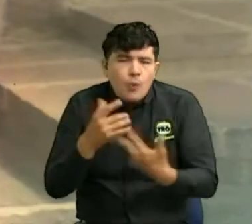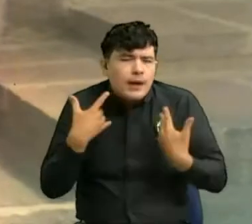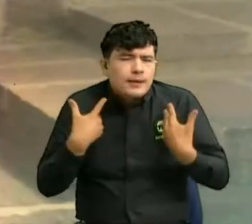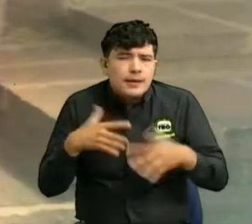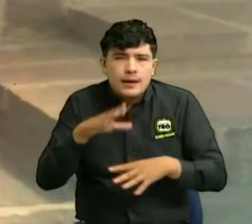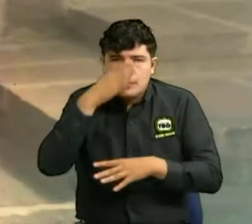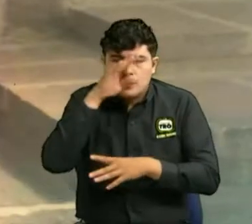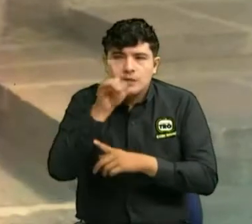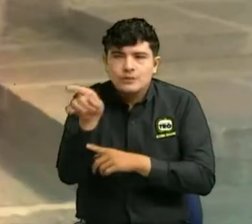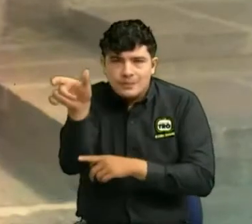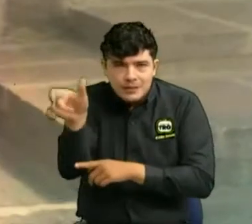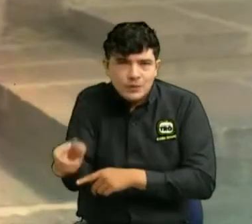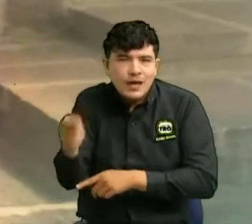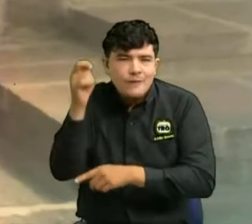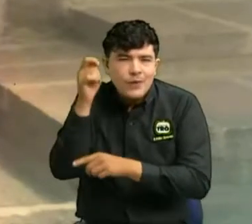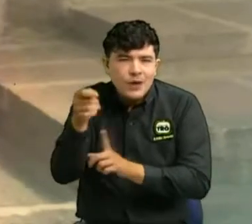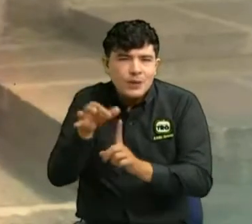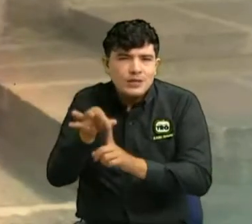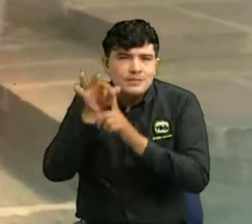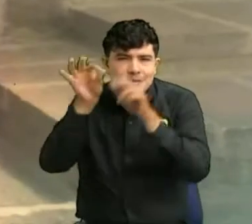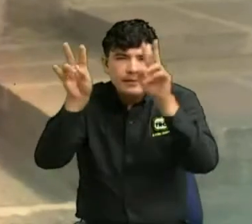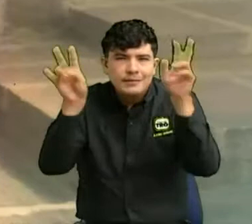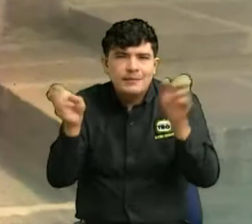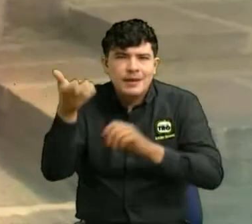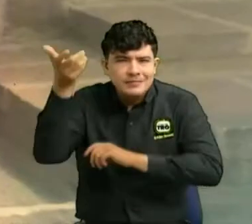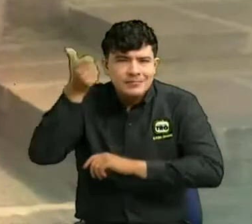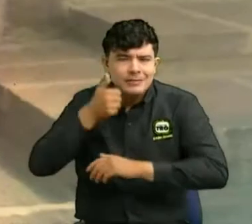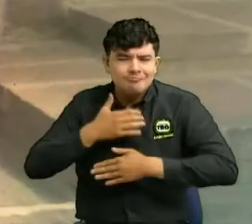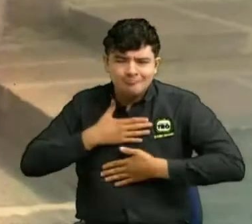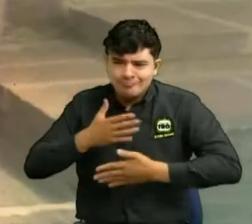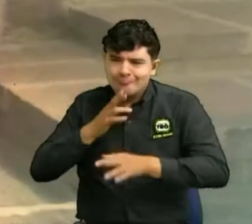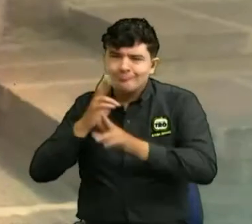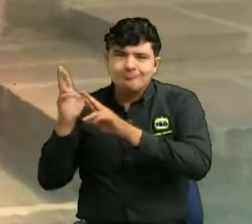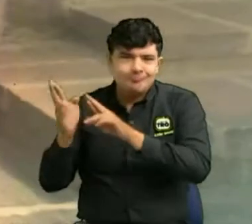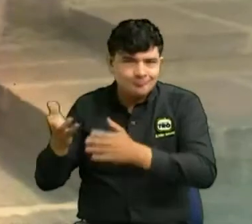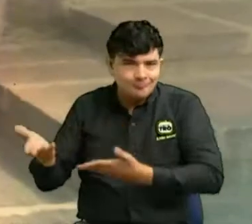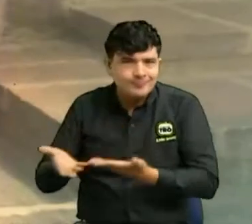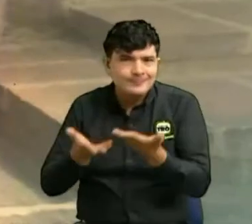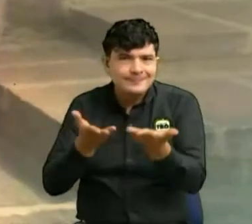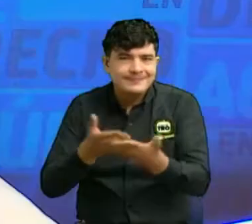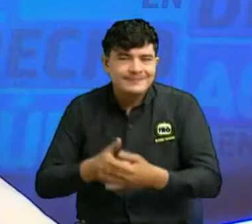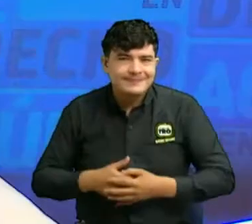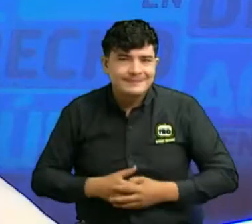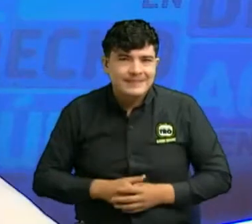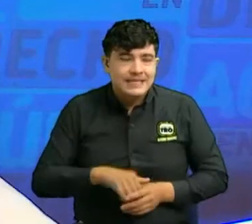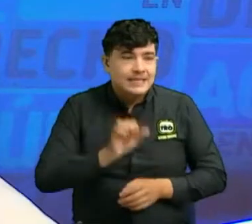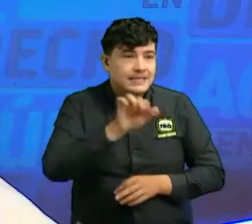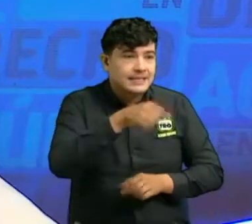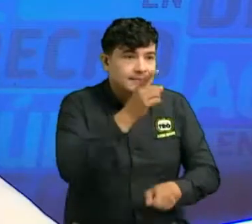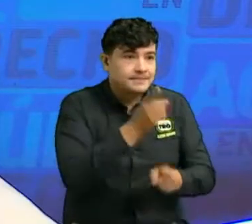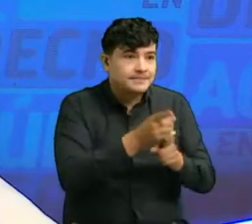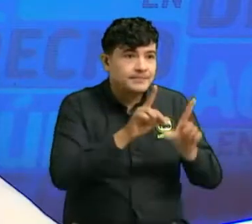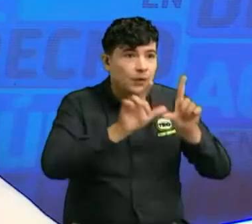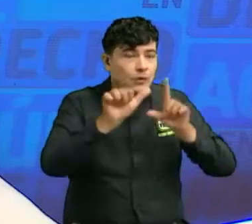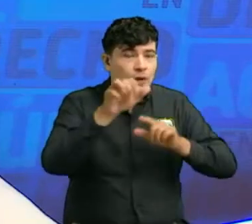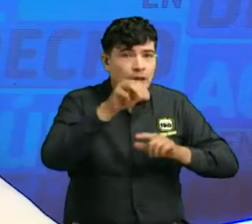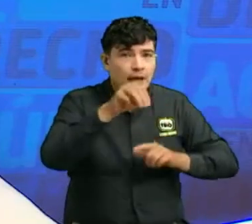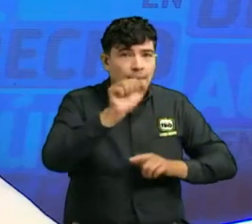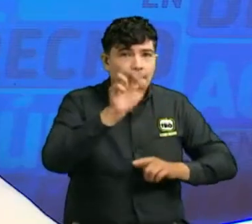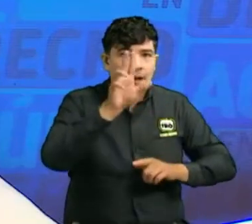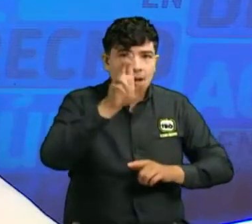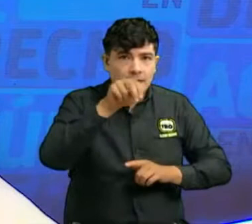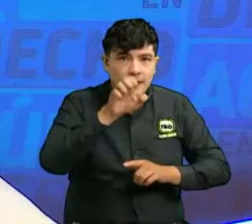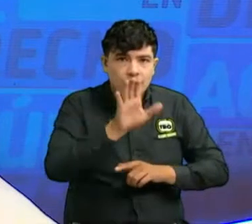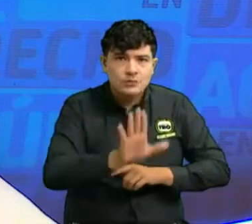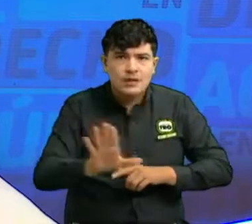aquí atento y dispuesto para resolverles todas sus inquietudes. Así es, doctora Marlene, porque ustedes lo han